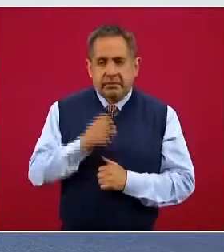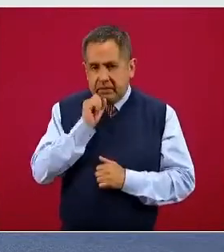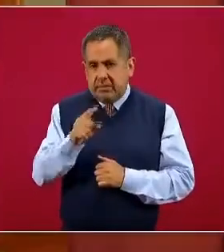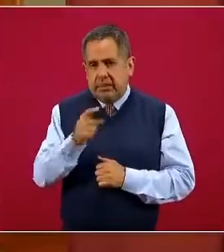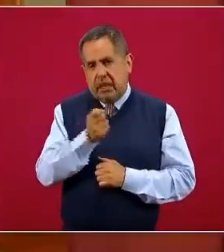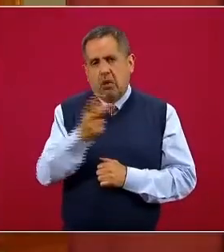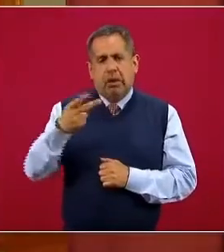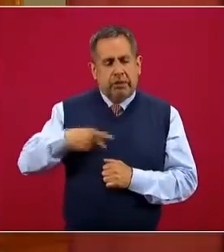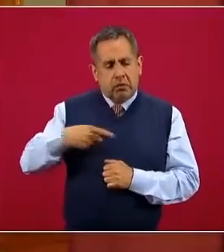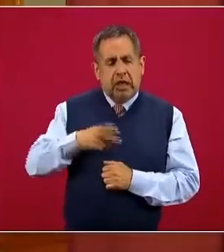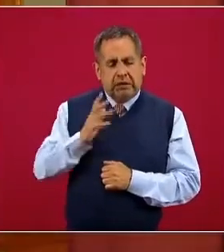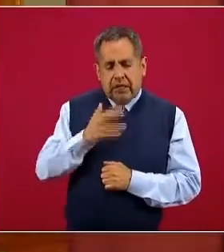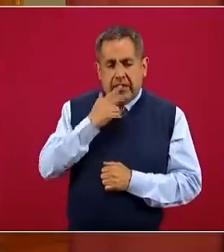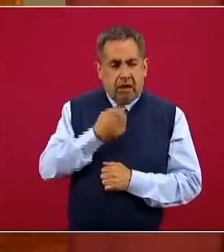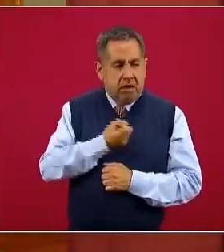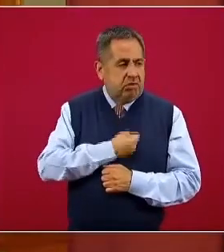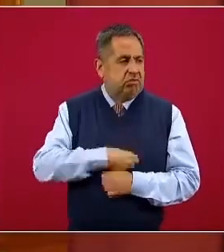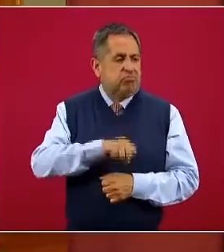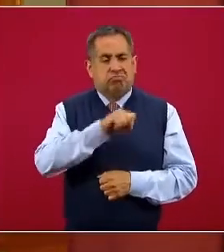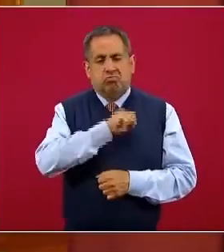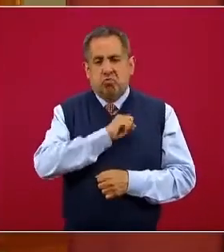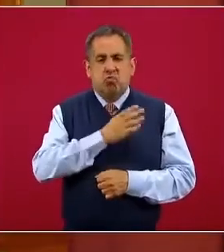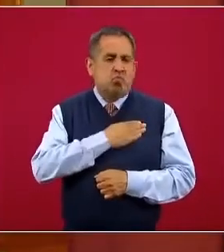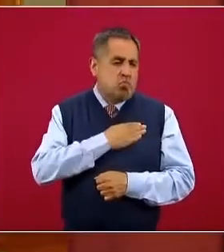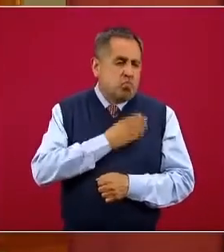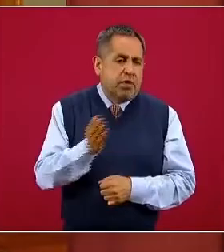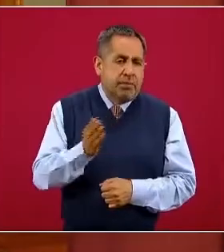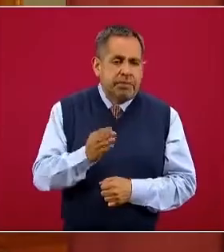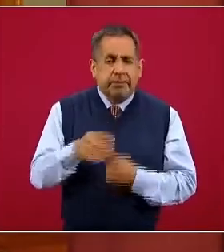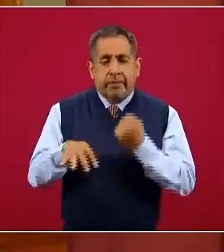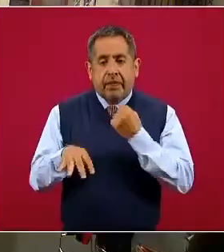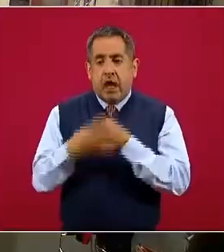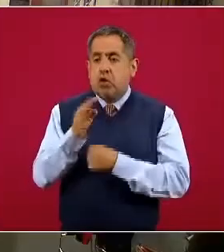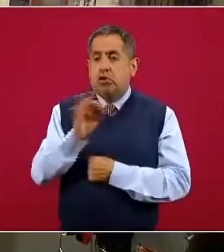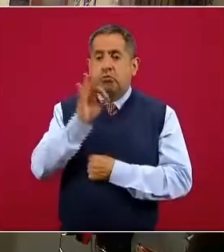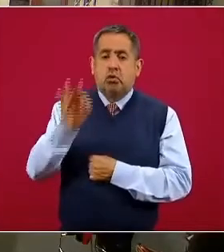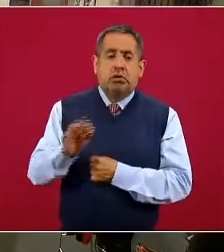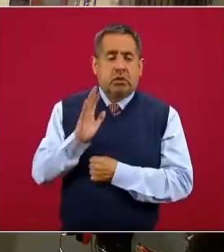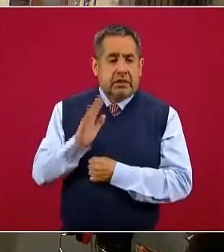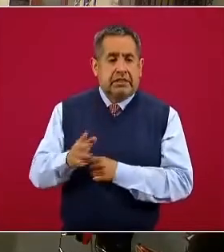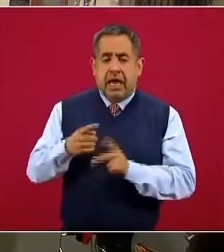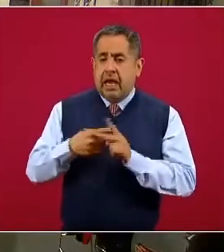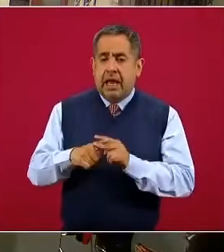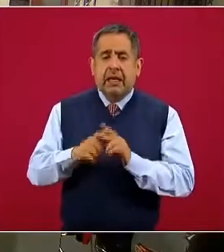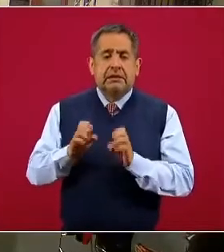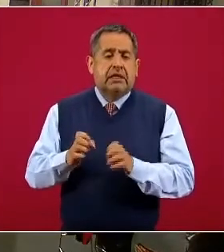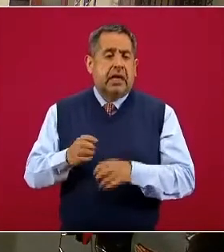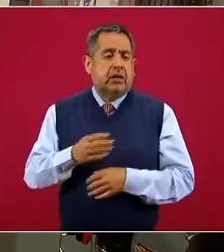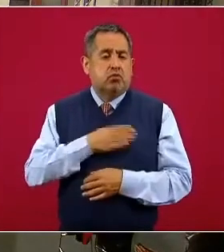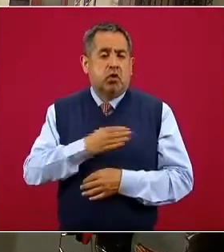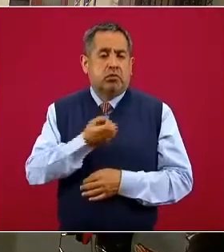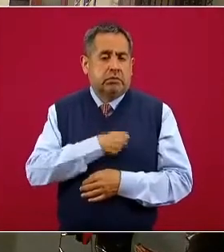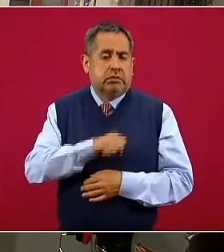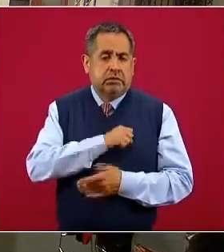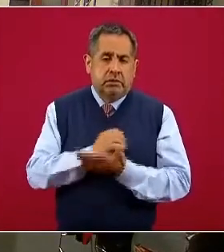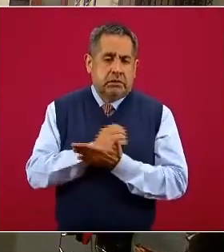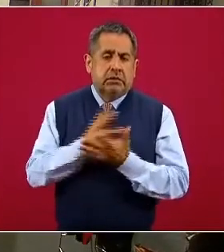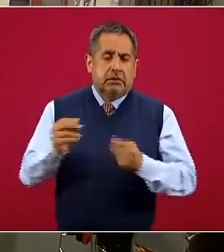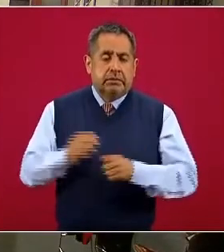personas se están recuperando, están sanando de la enfermedad, más 14% para la última semana, y más